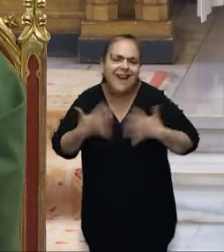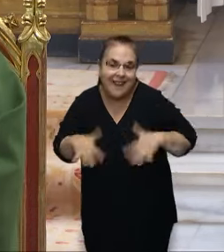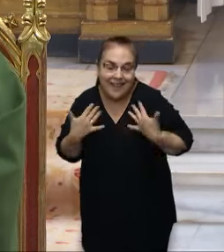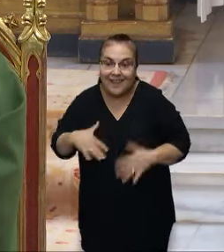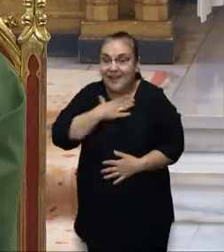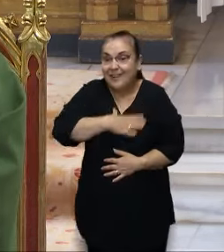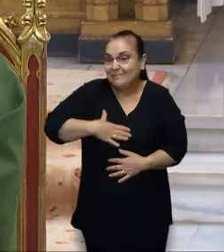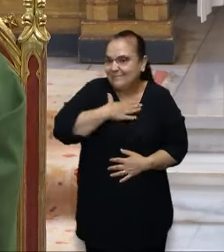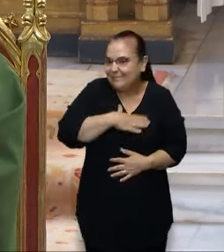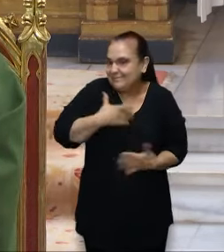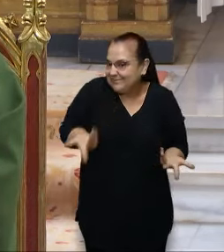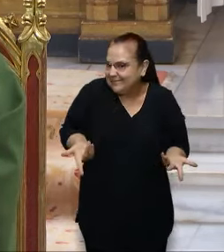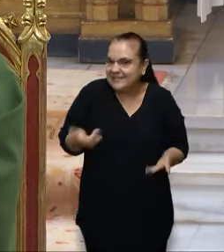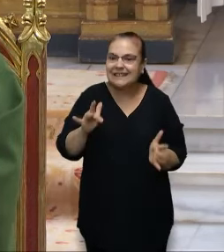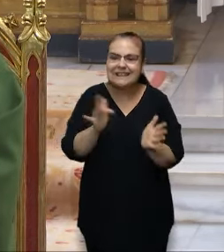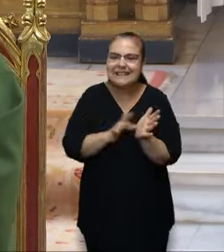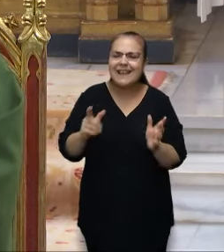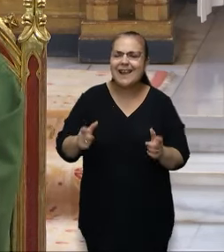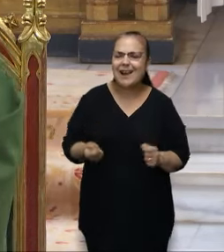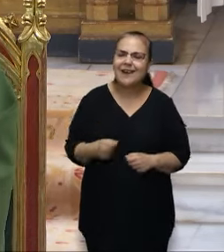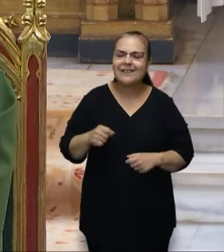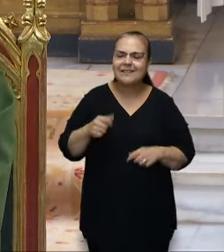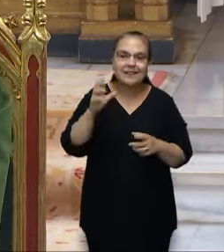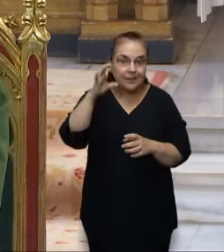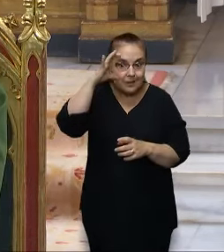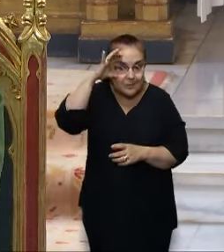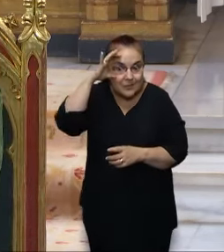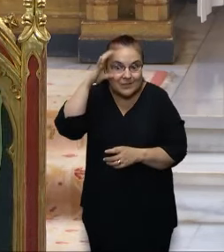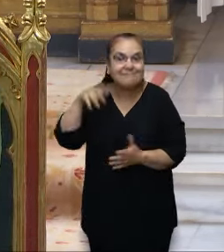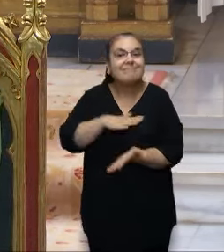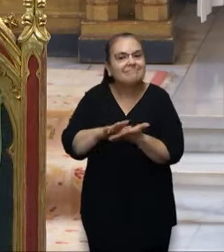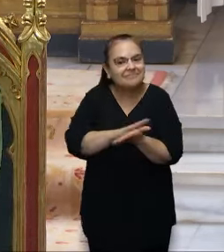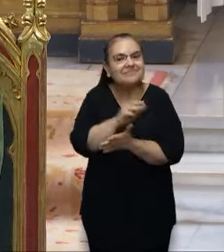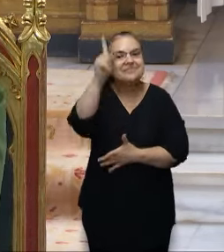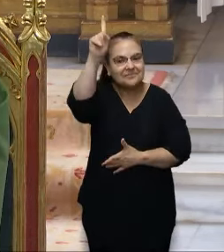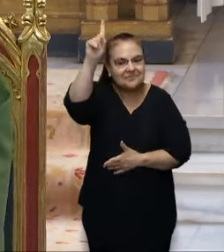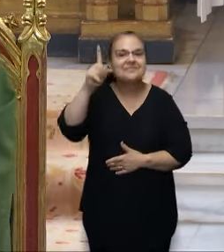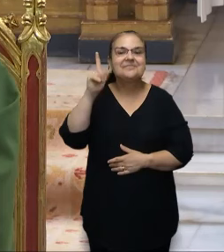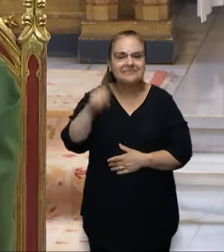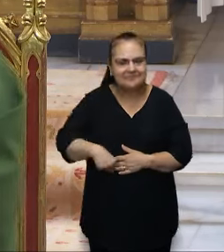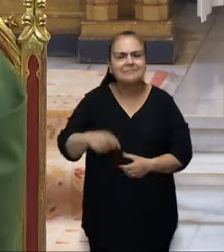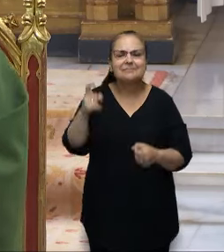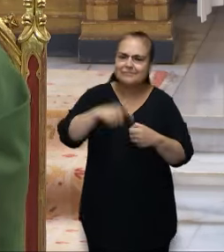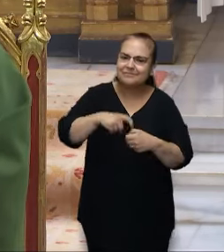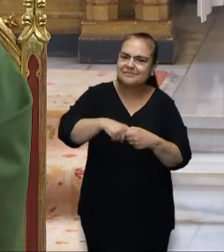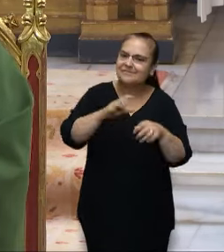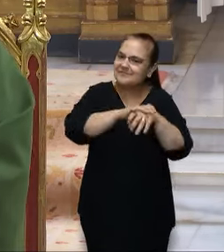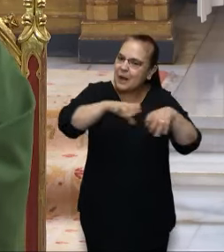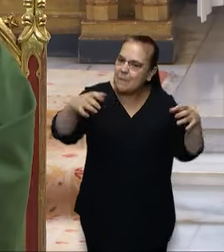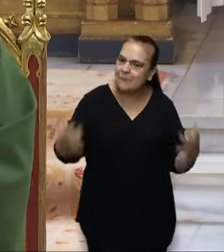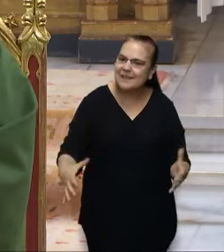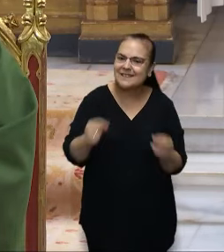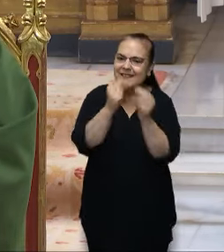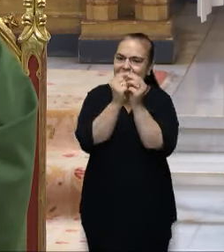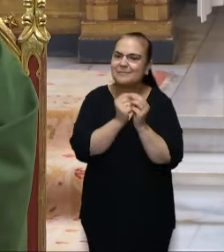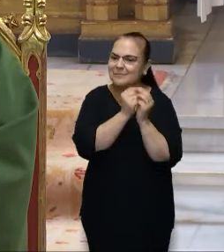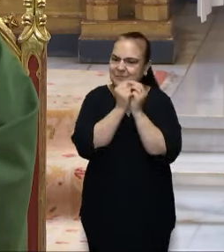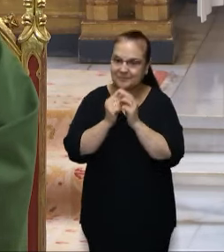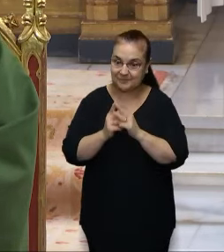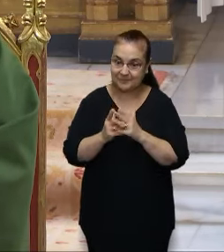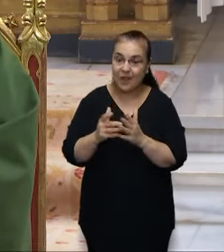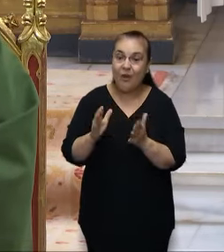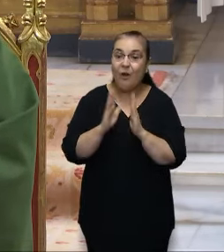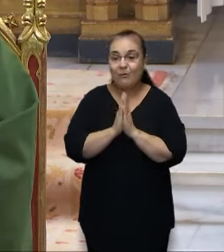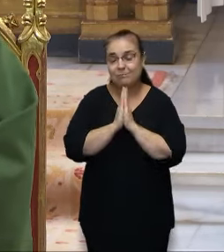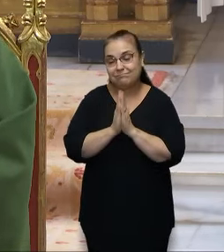gozoso en el que queremos una vez más escuchar la palabra de Dios y también participar en la mesa de la eucaristía